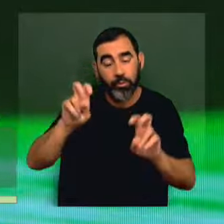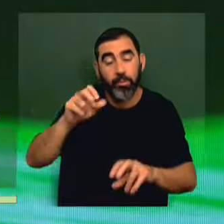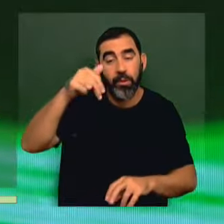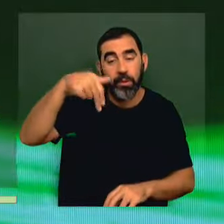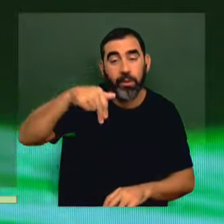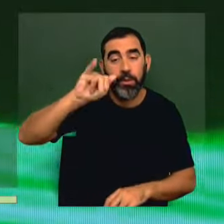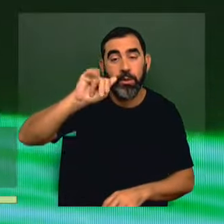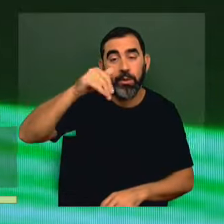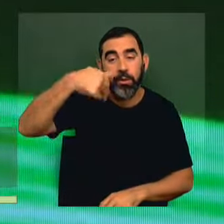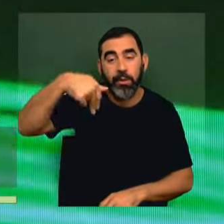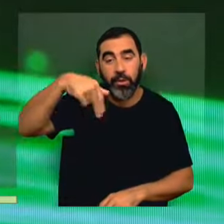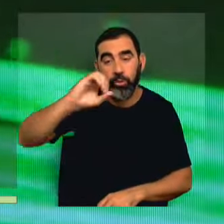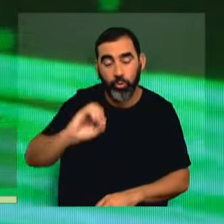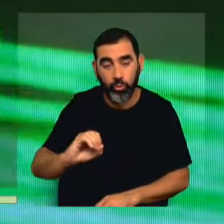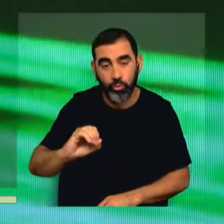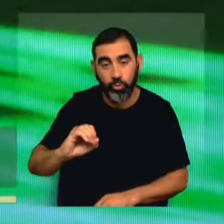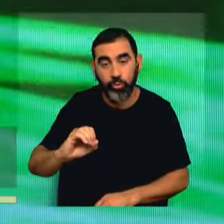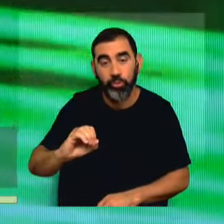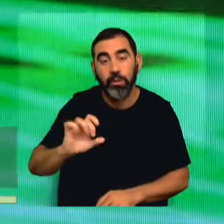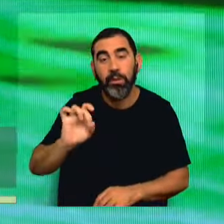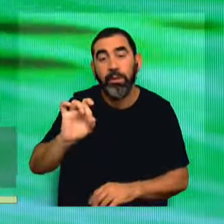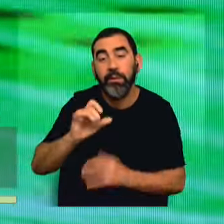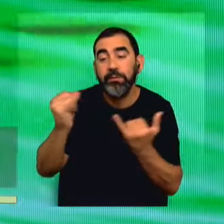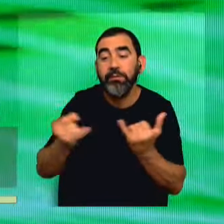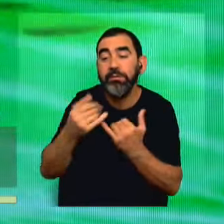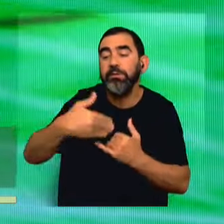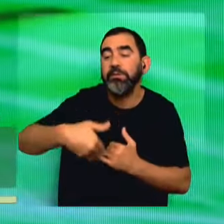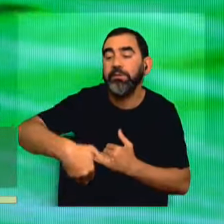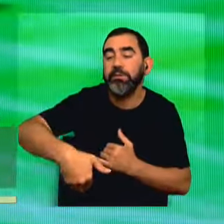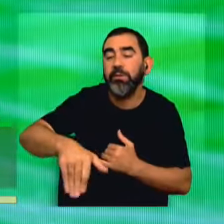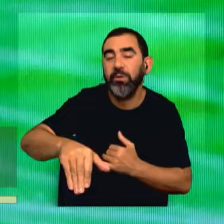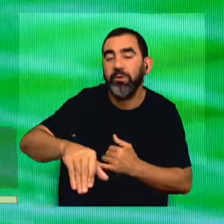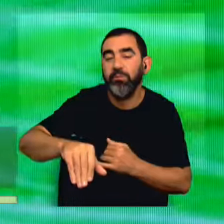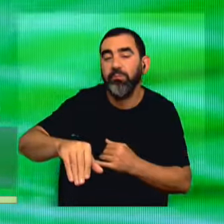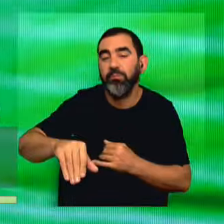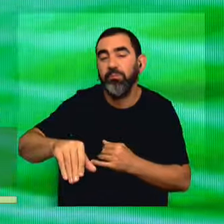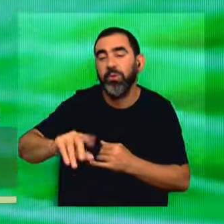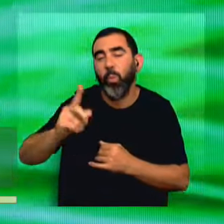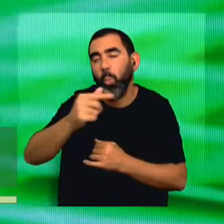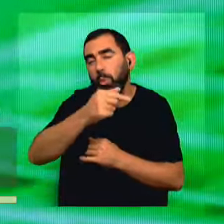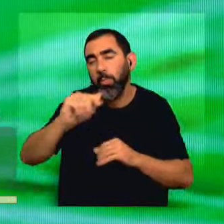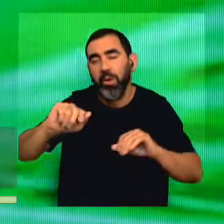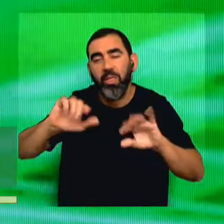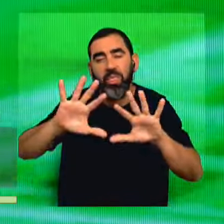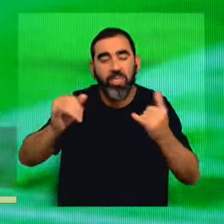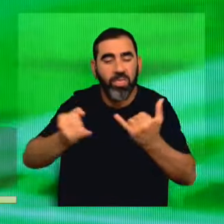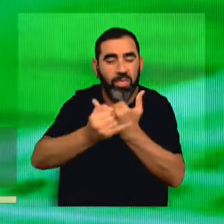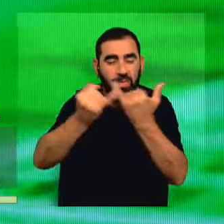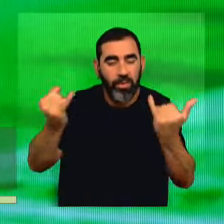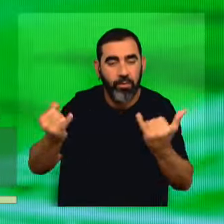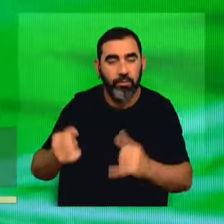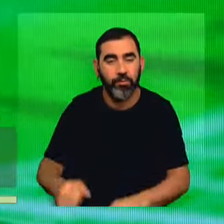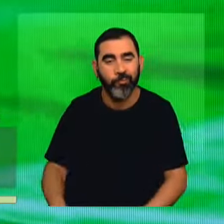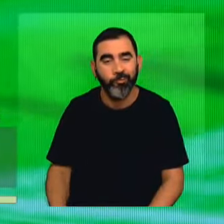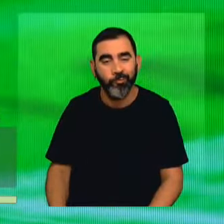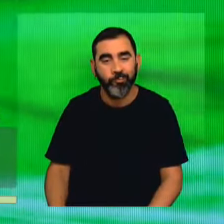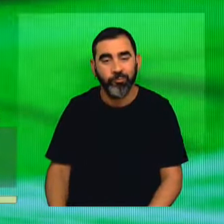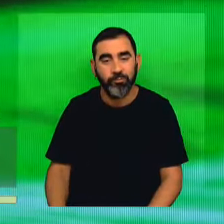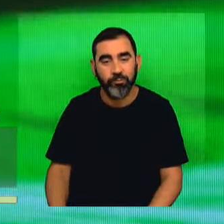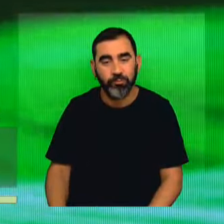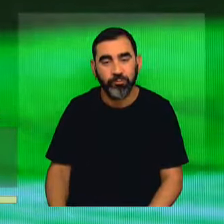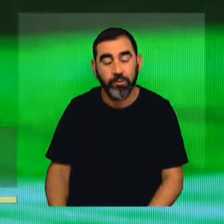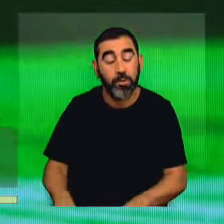oscilación de Man Julian ahora para los próximos 15 días no yo diría una semana 10 días bueno seguimos en condiciones